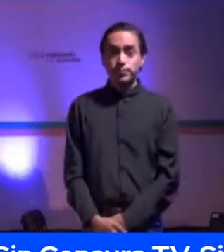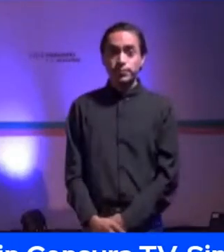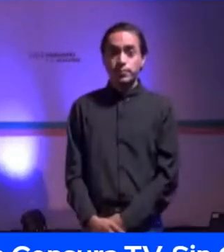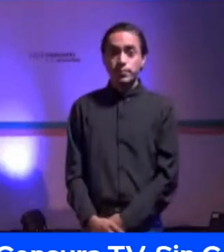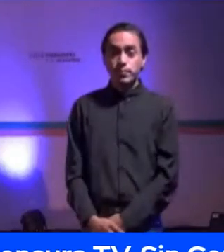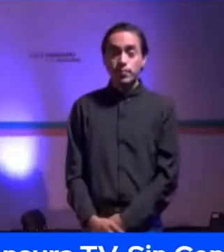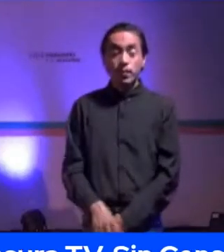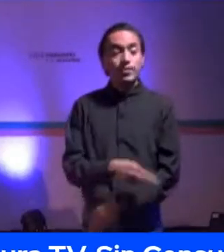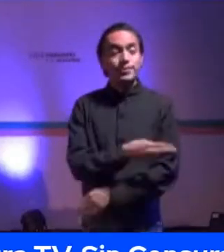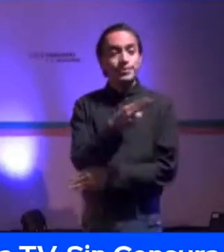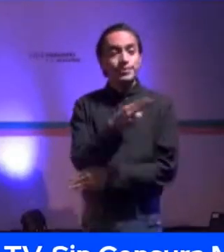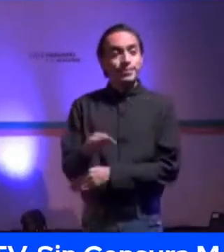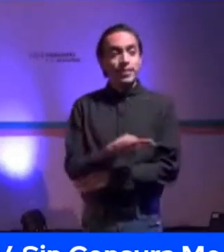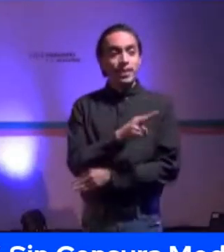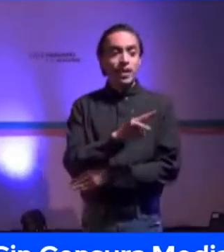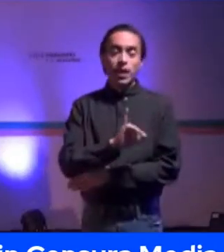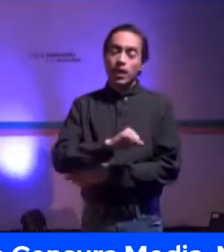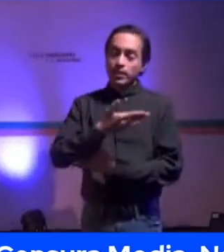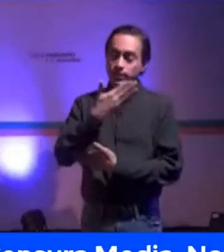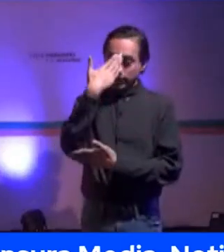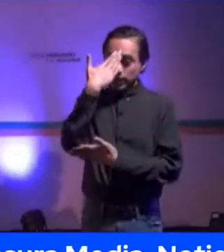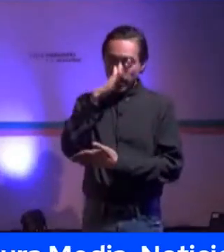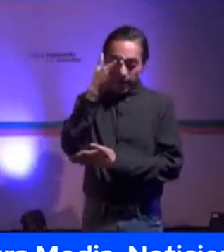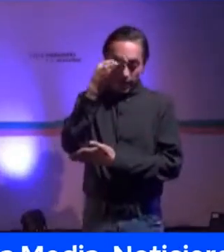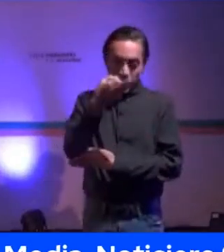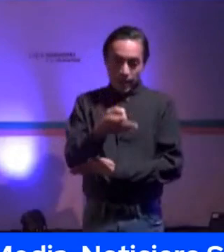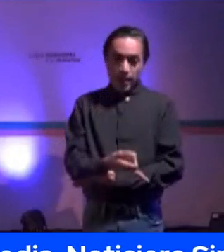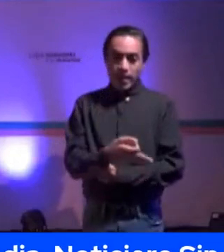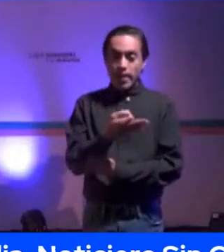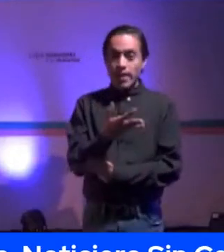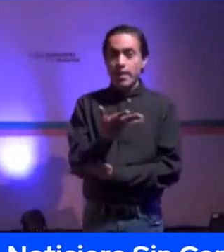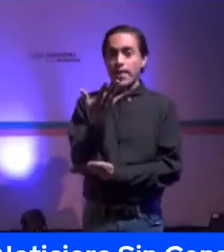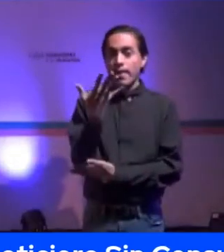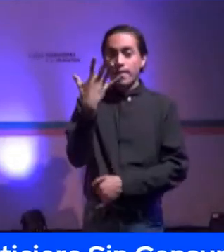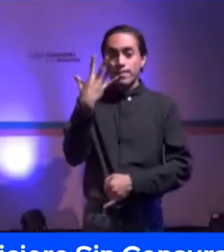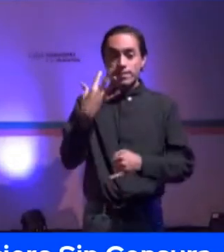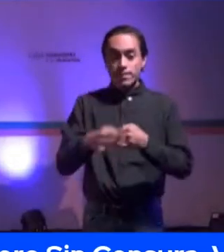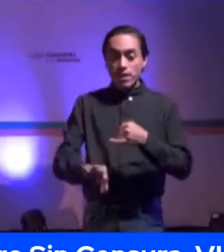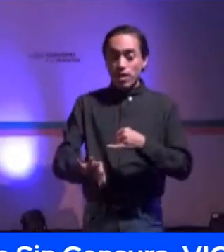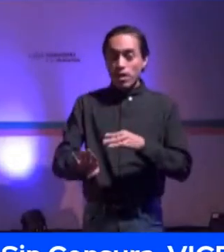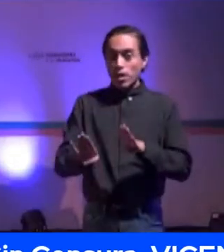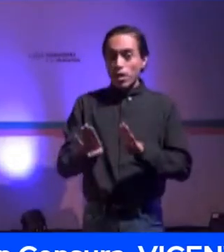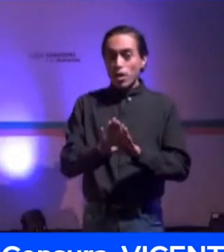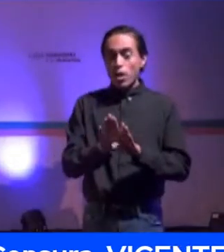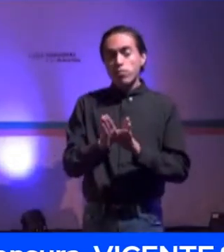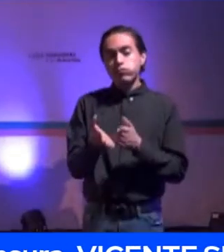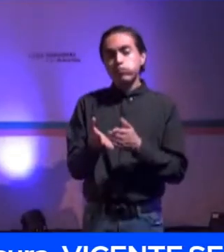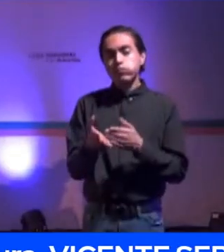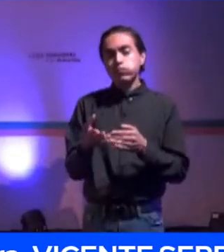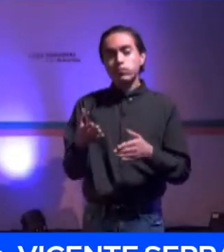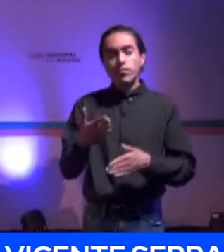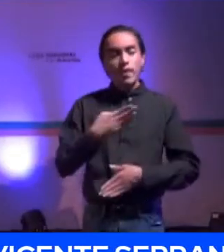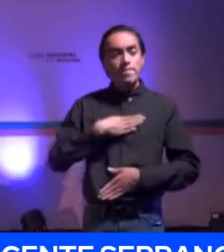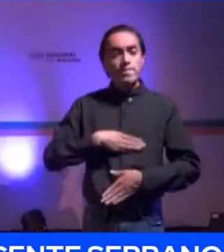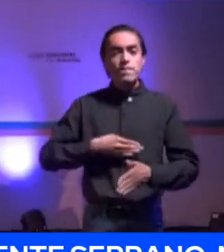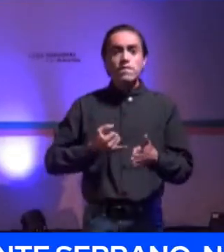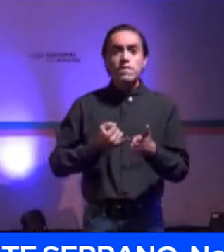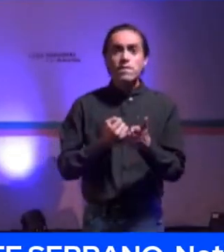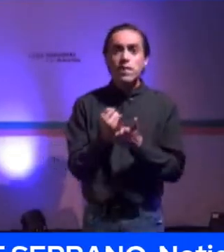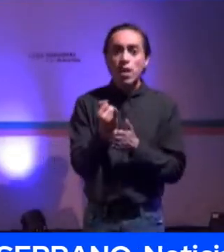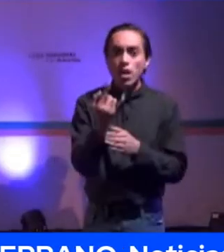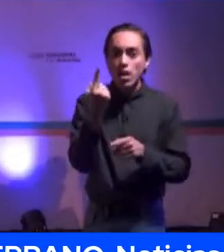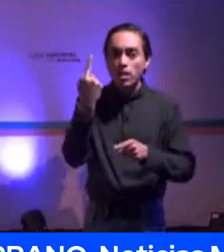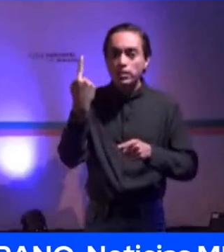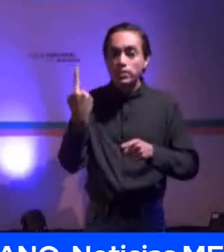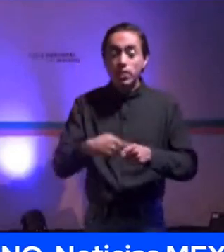Y ustedes nos confirman que al final el implacable juez es la audiencia. Así